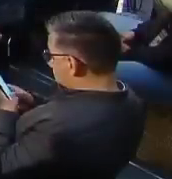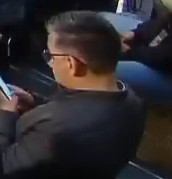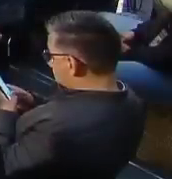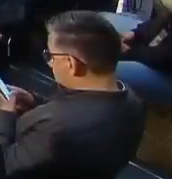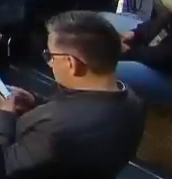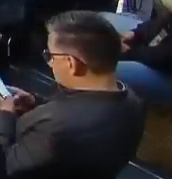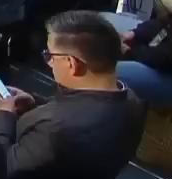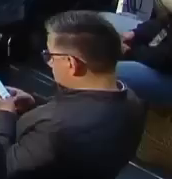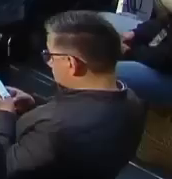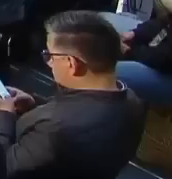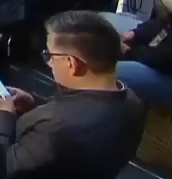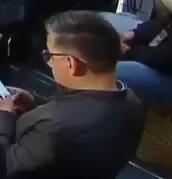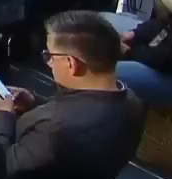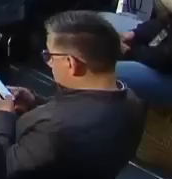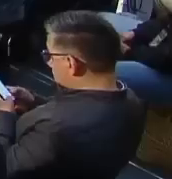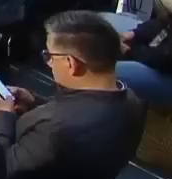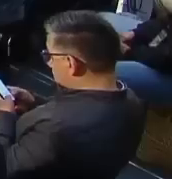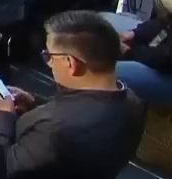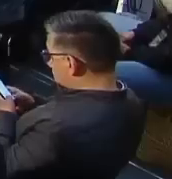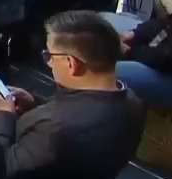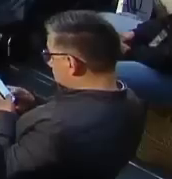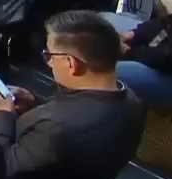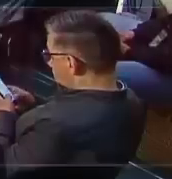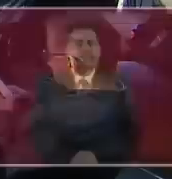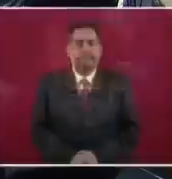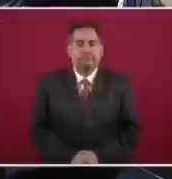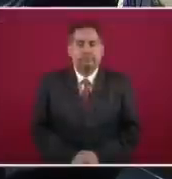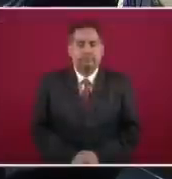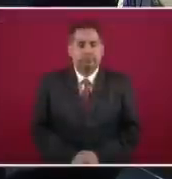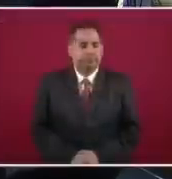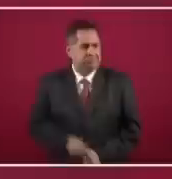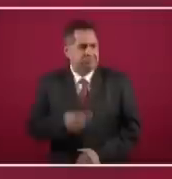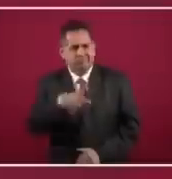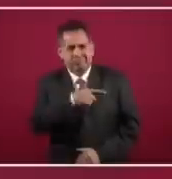68, que hacer eso es racismo.